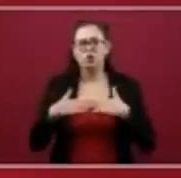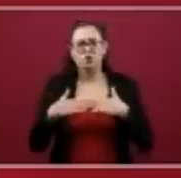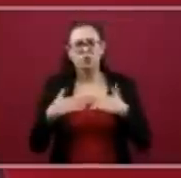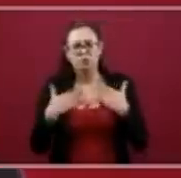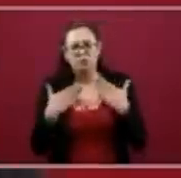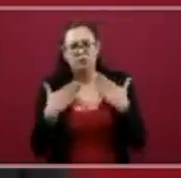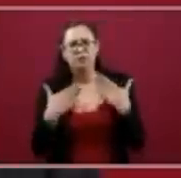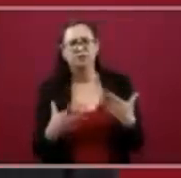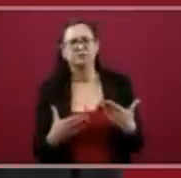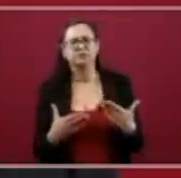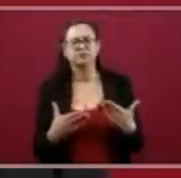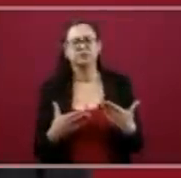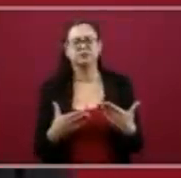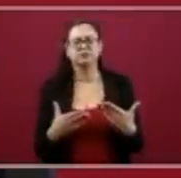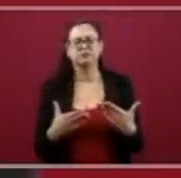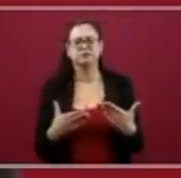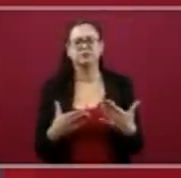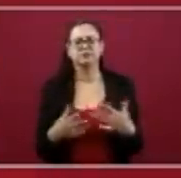en